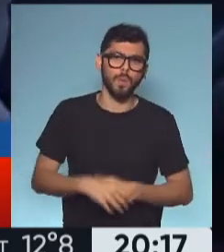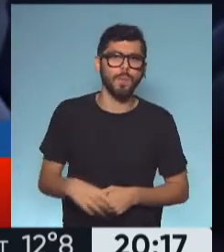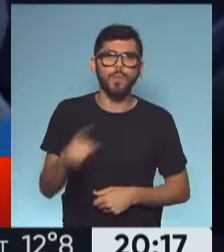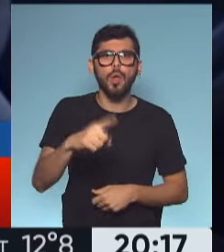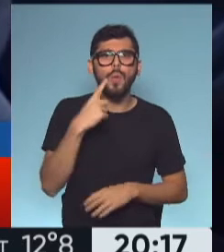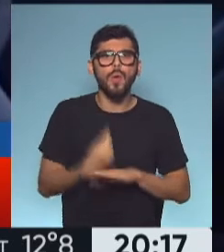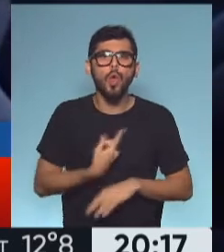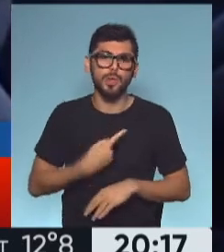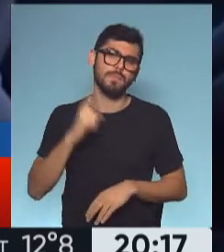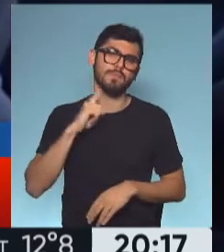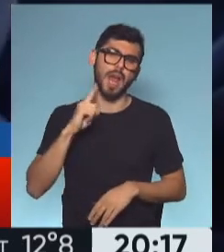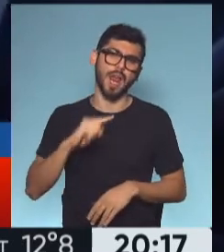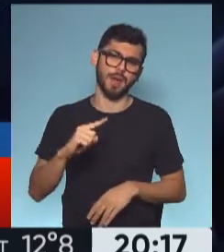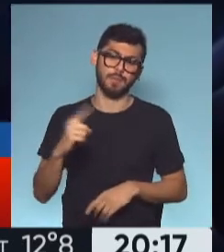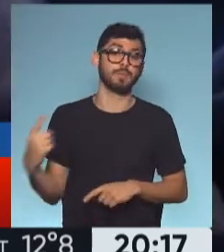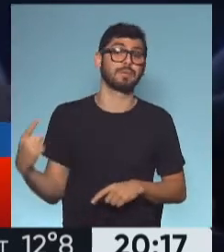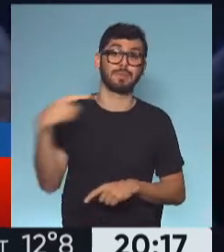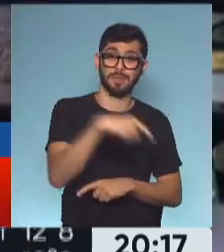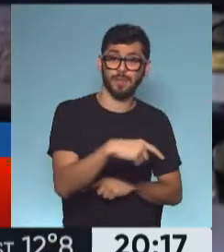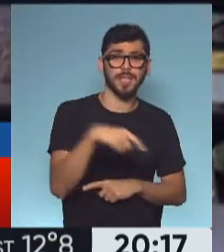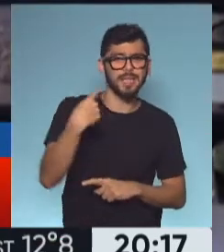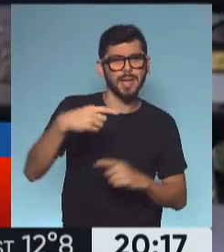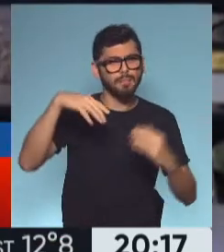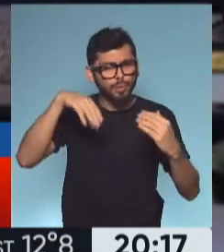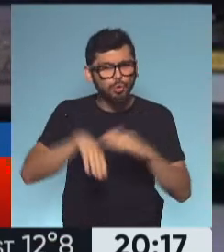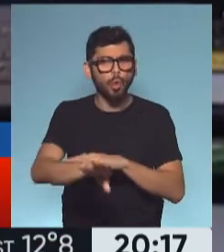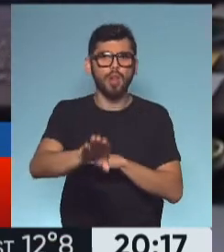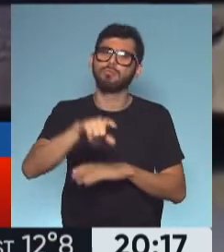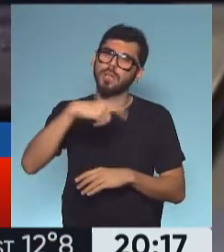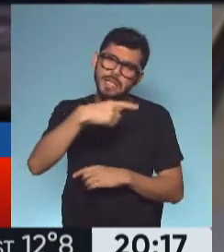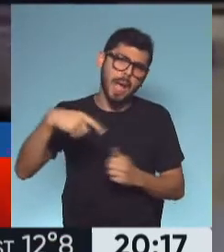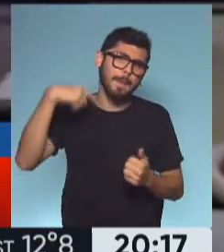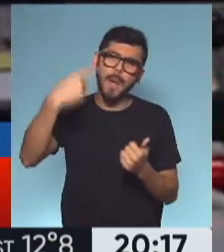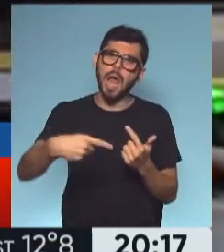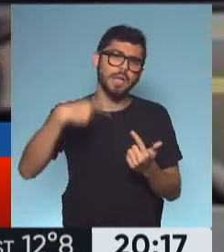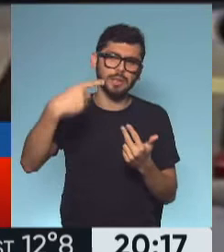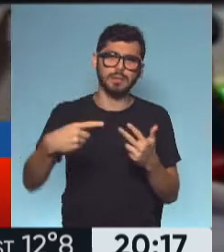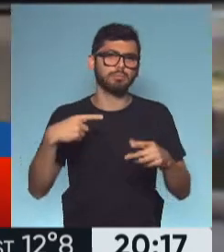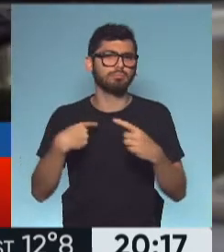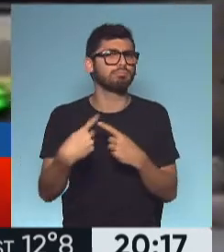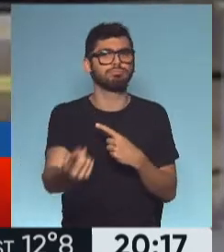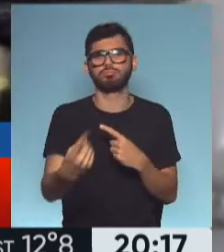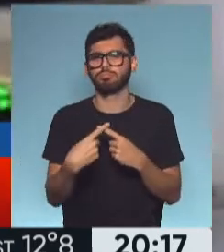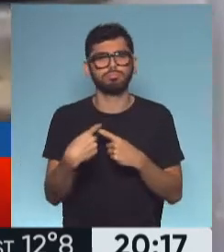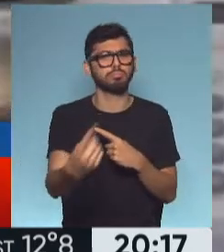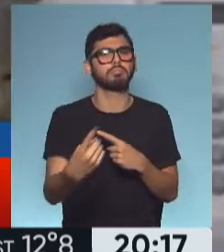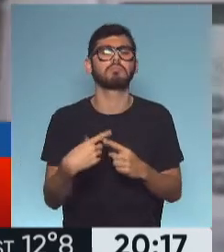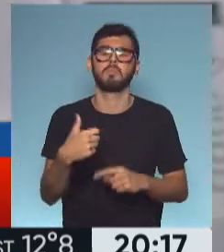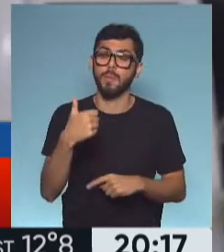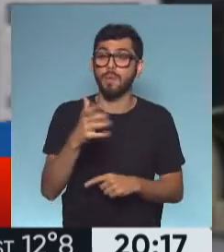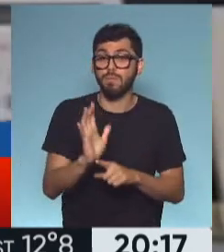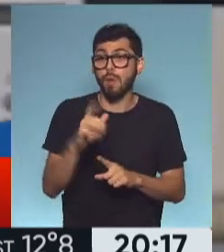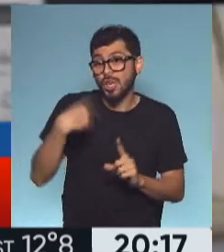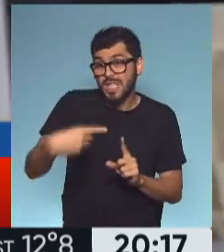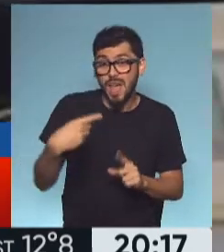ustedes? De Paraná. ¿De Paraná y pasan frecuentemente por el túnel subfluvial? Todas las semanas, sí. Todas las semanas. Bien, bien, bien. O sea que son